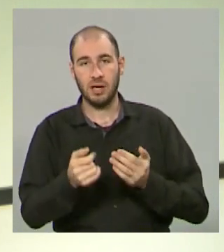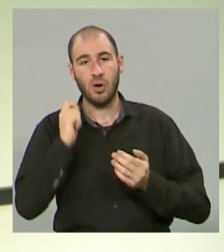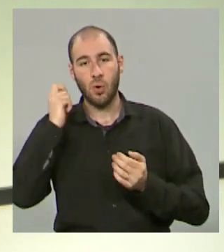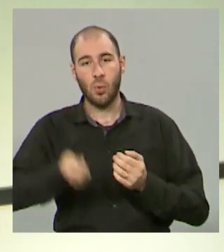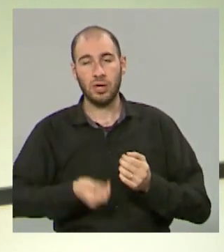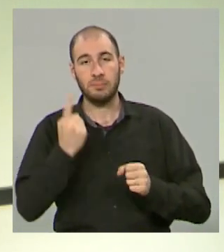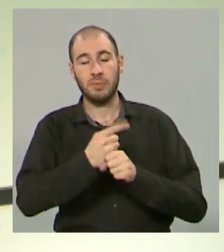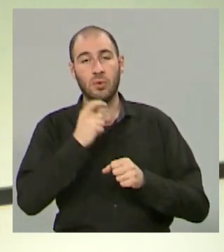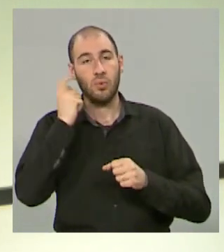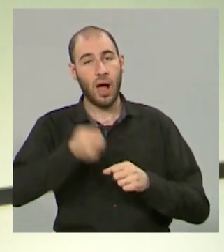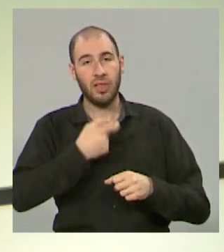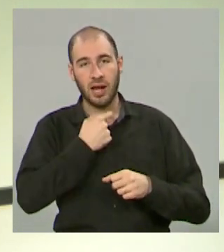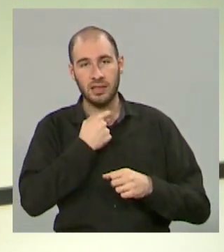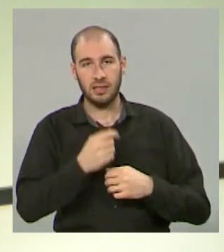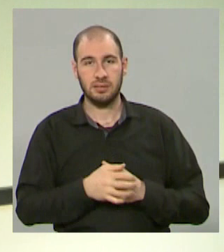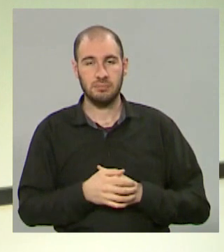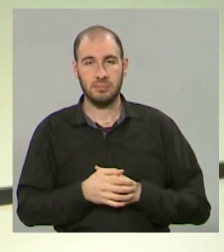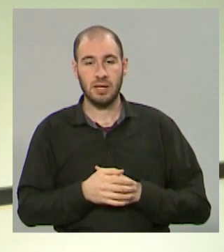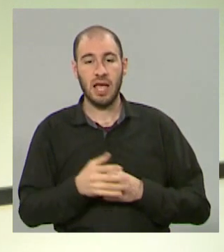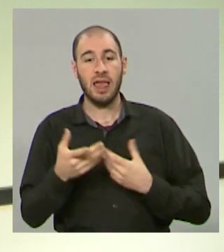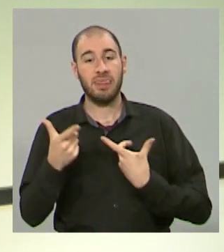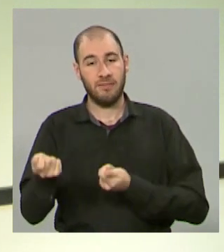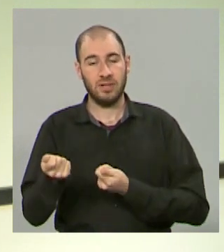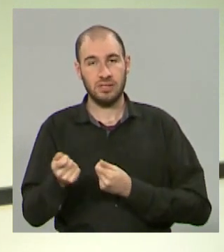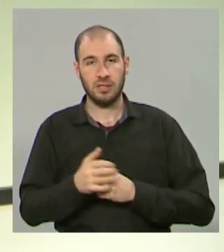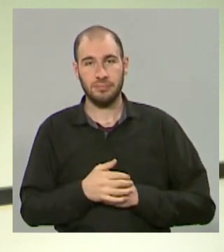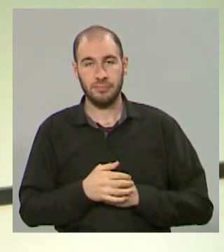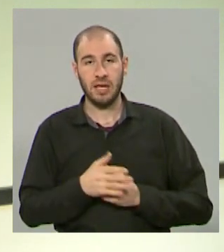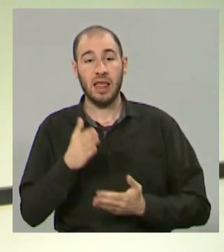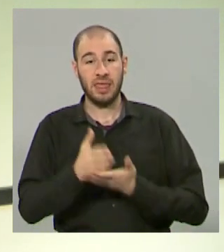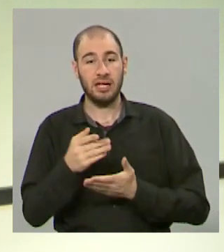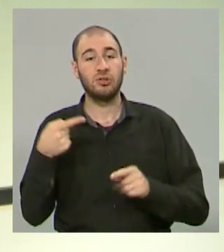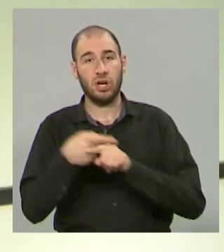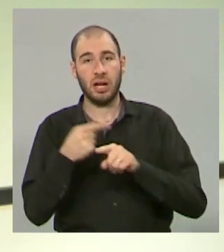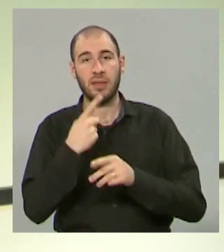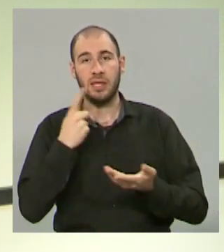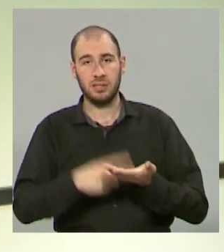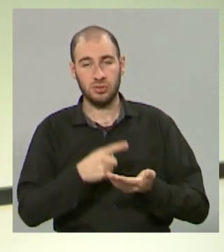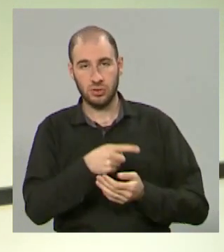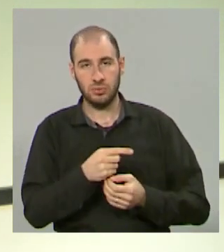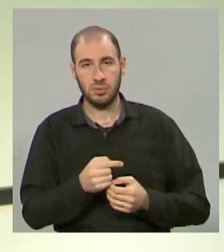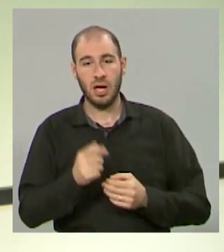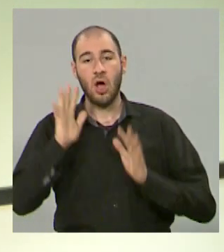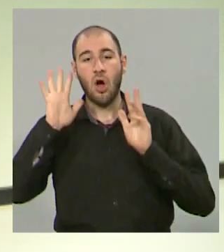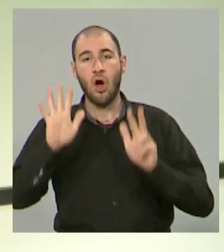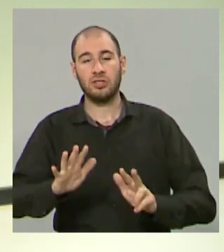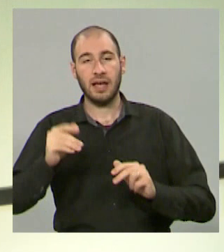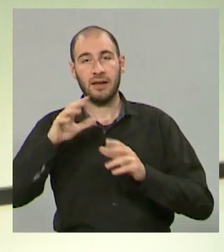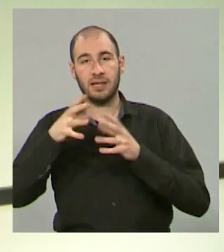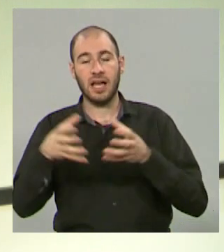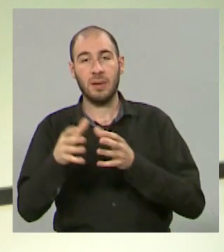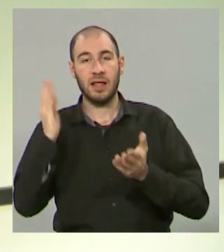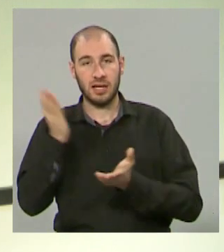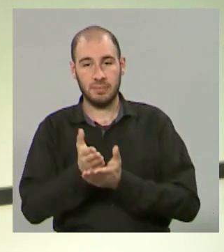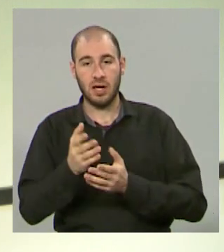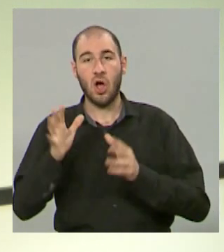del primer juzgado de garantías, y la defensa, que tiene el derecho de apelar esa decisión, llega a la octava Cámara del Crimen. Uh-huh.